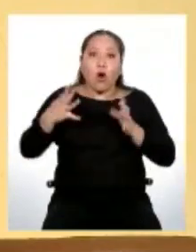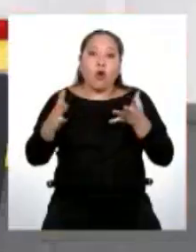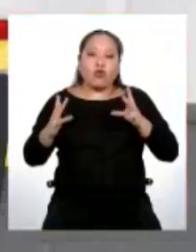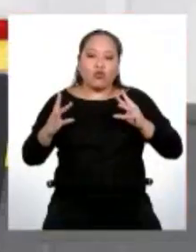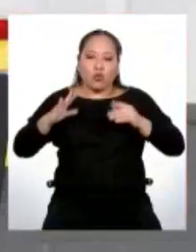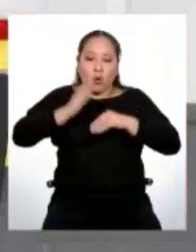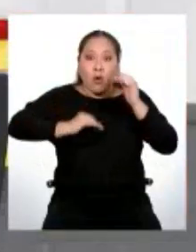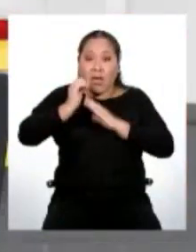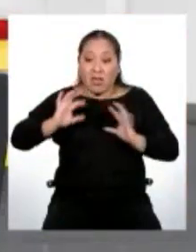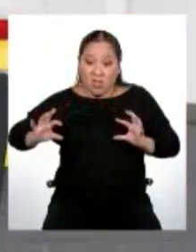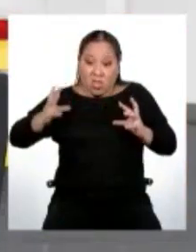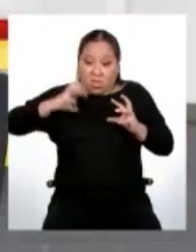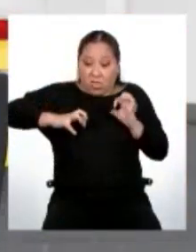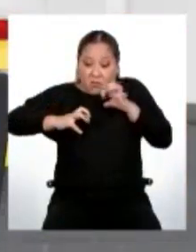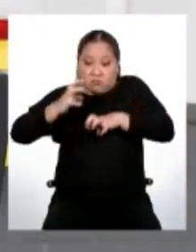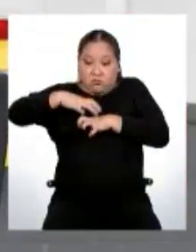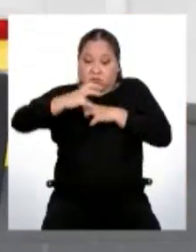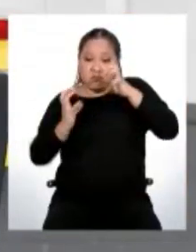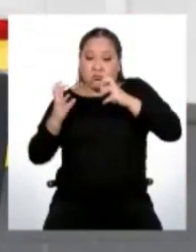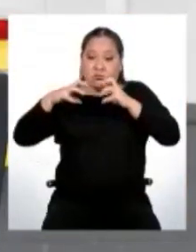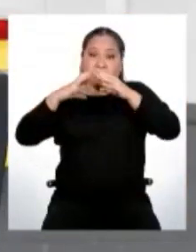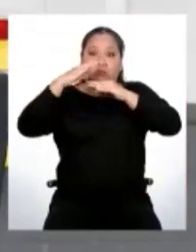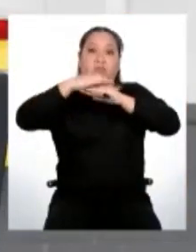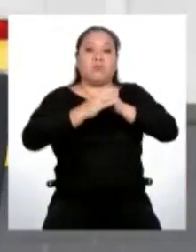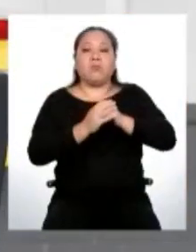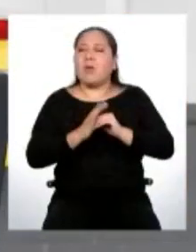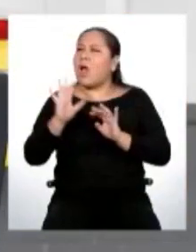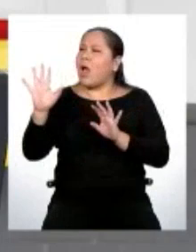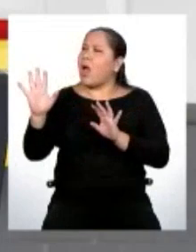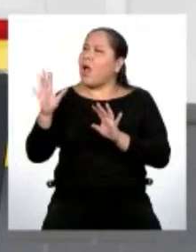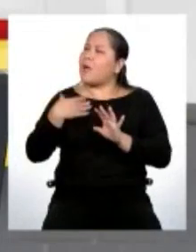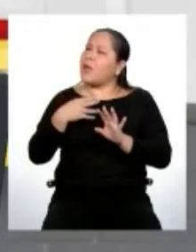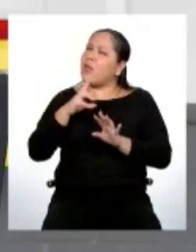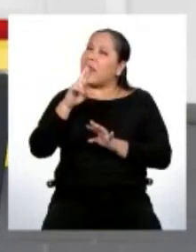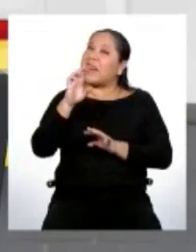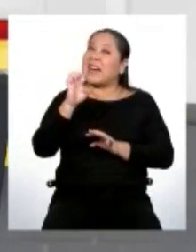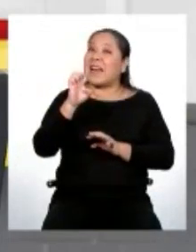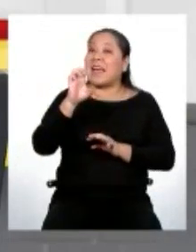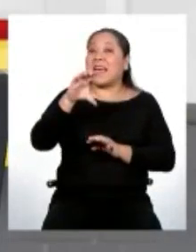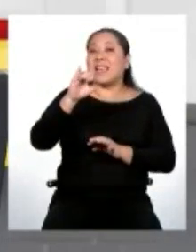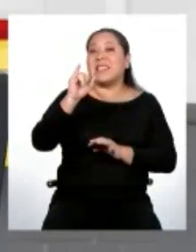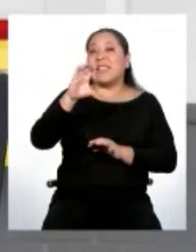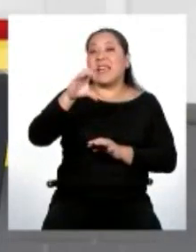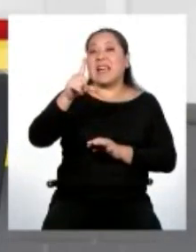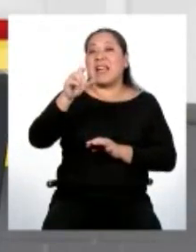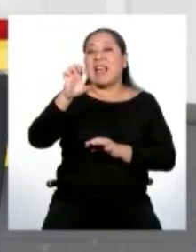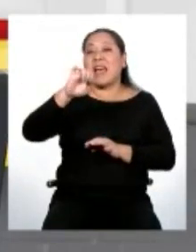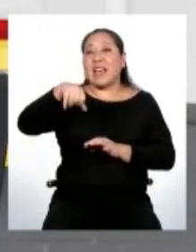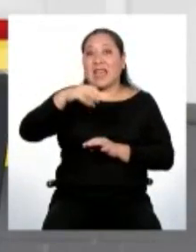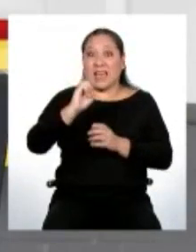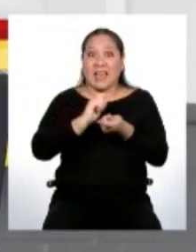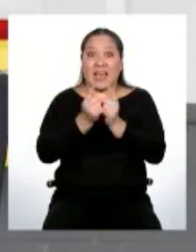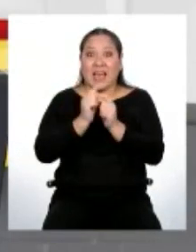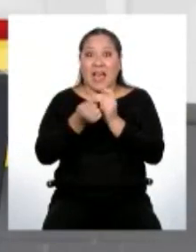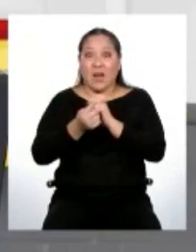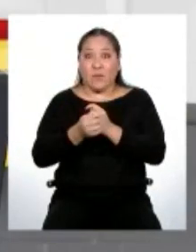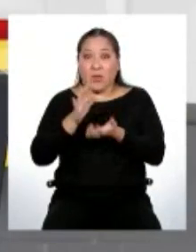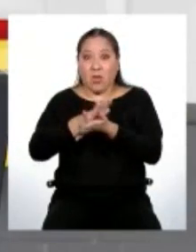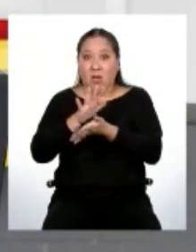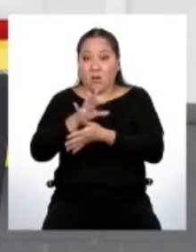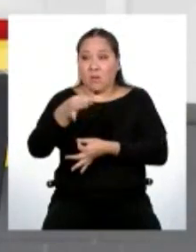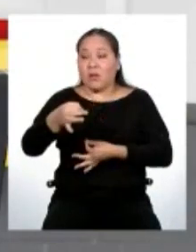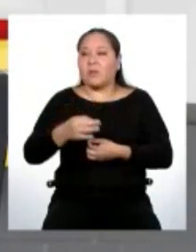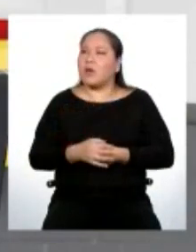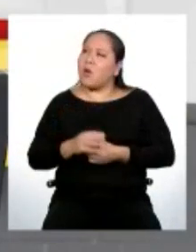sí. Y profe, hablando de reciclaje, ¿podría armar una montaña